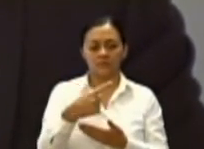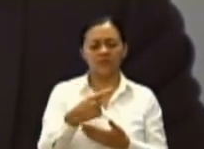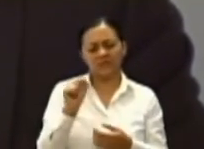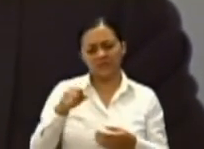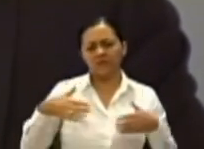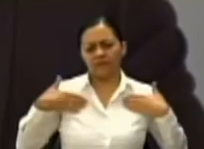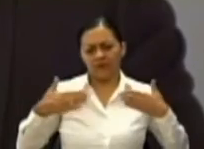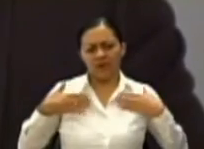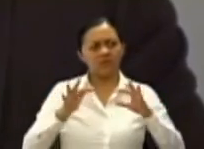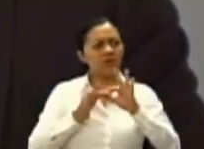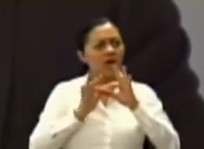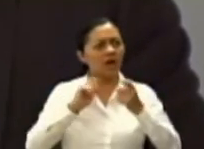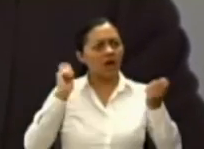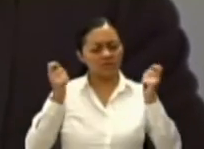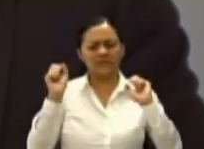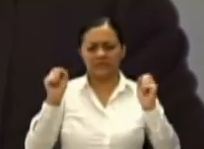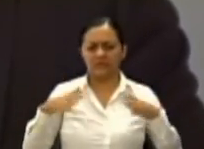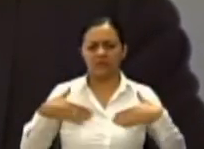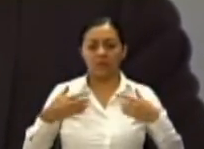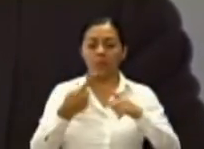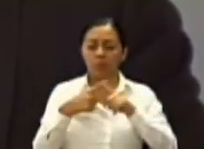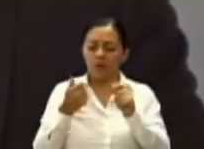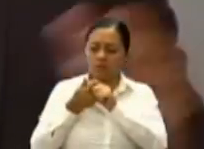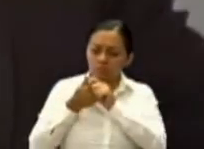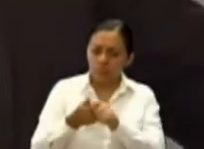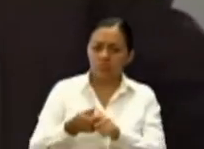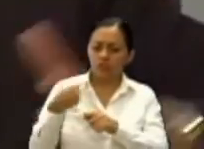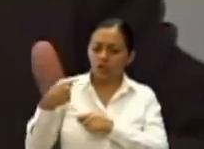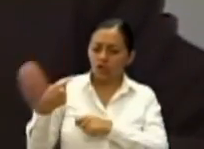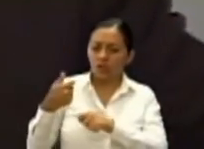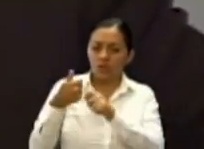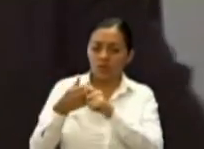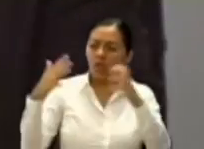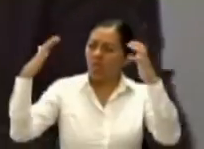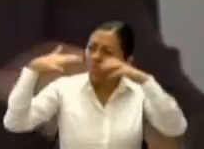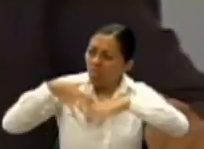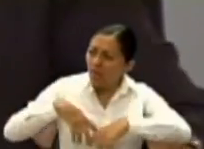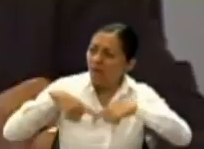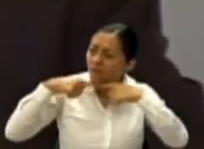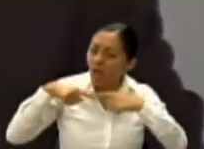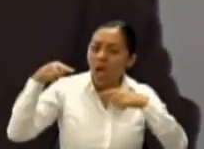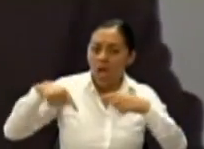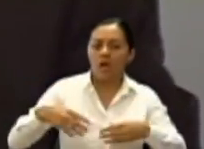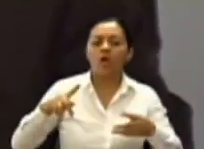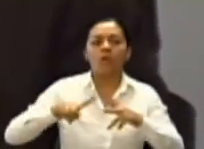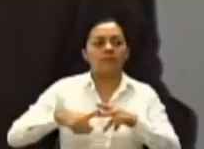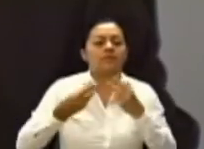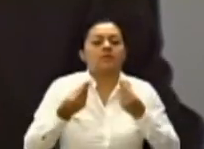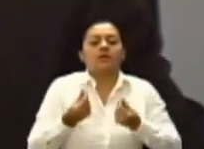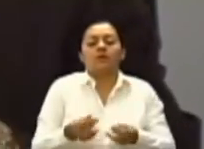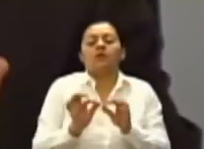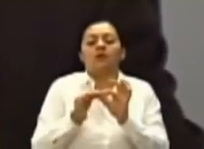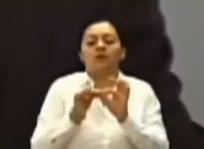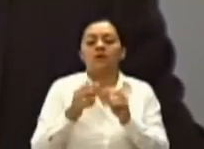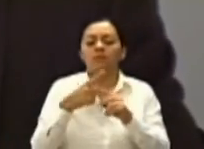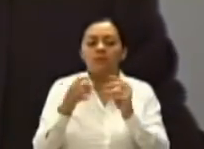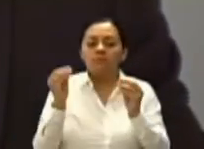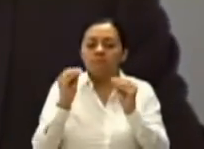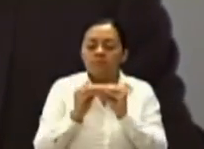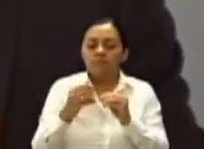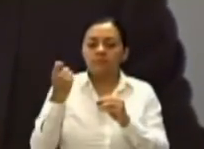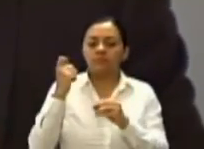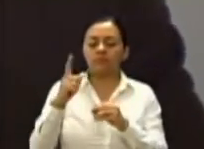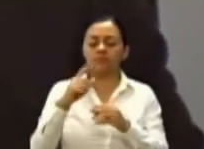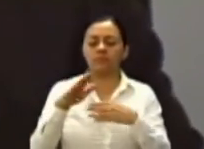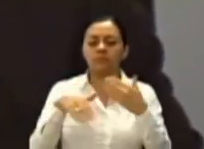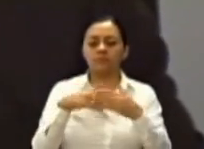debió mantenerse adecuadamente siempre el colegio no espera que esté en ruinas para meter la gran inversión en sus ineficientes y más costos o